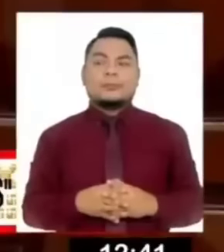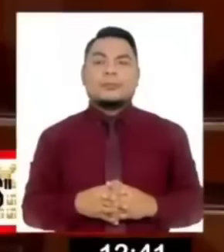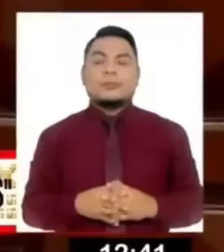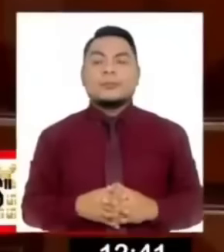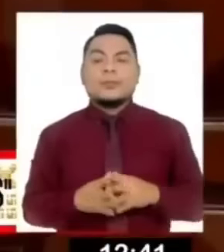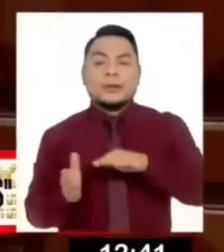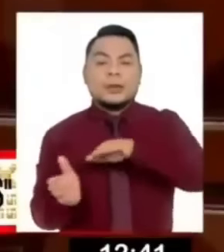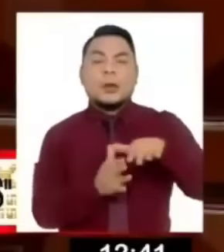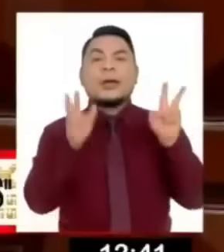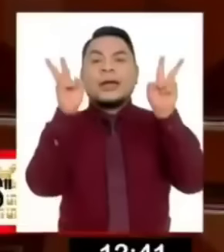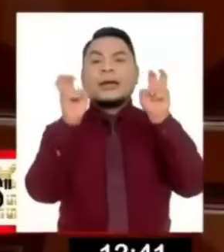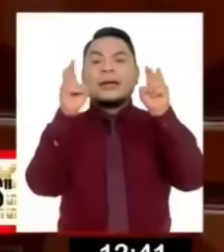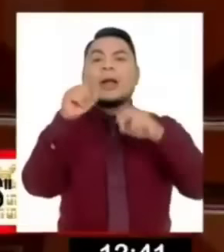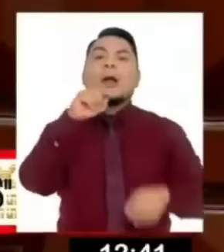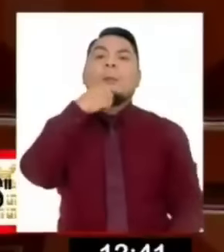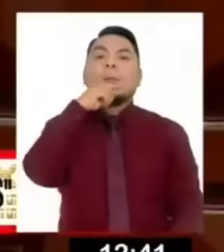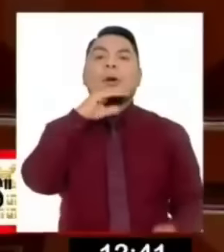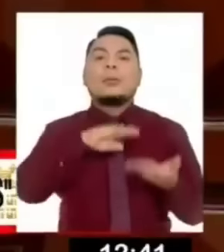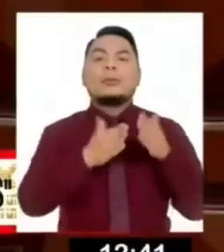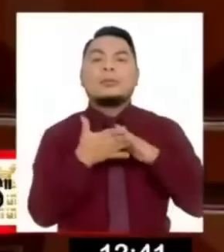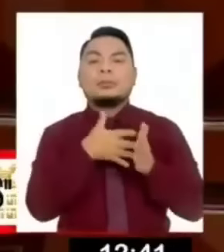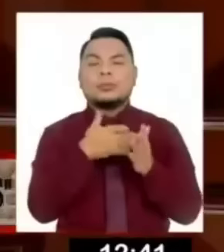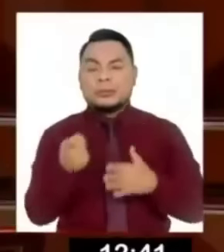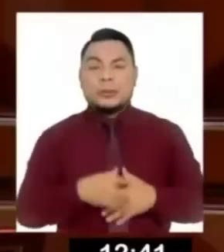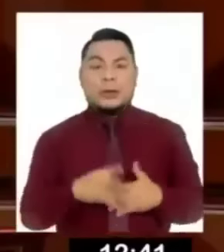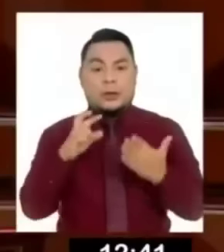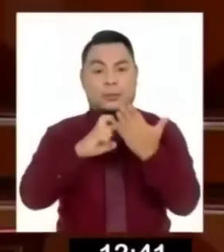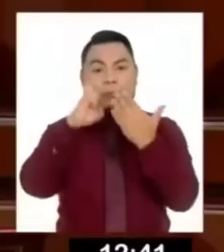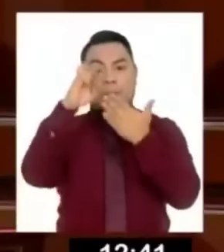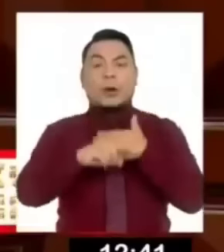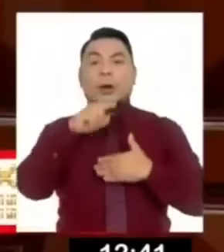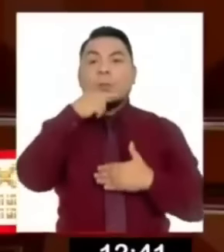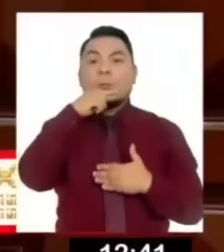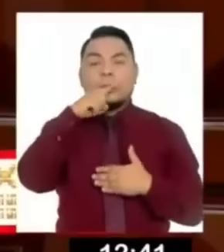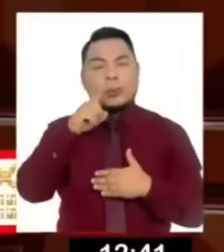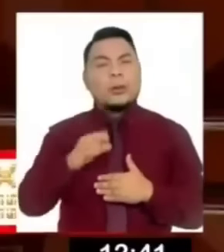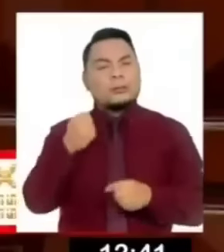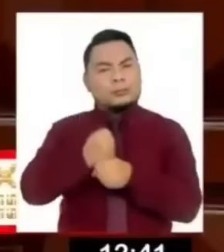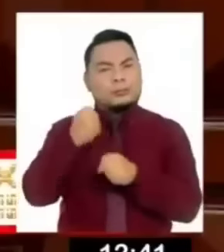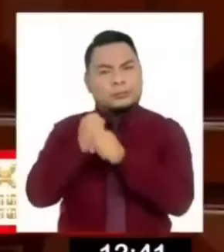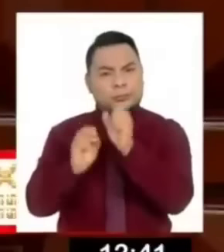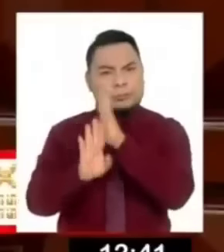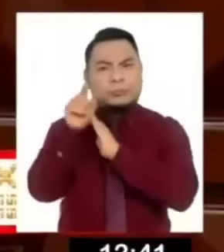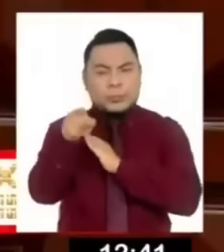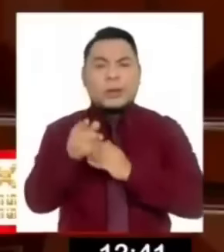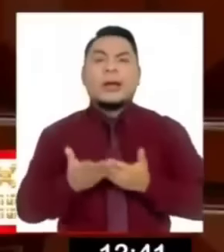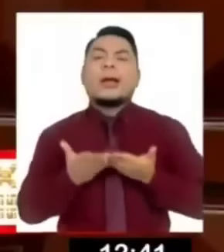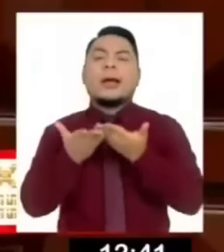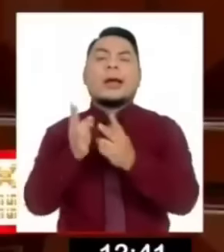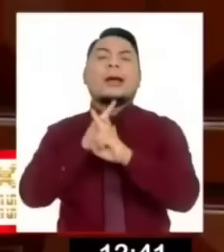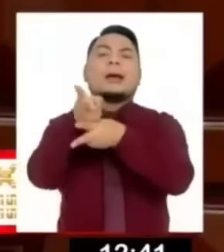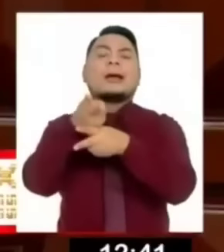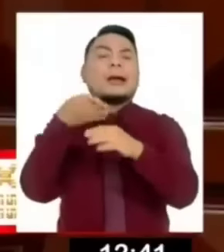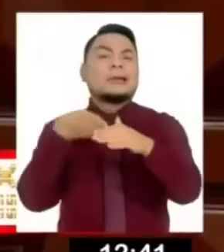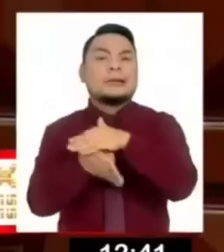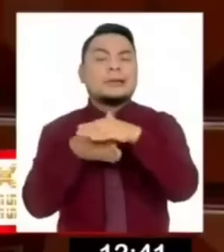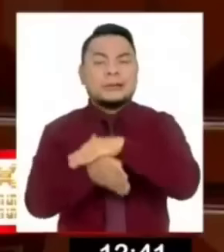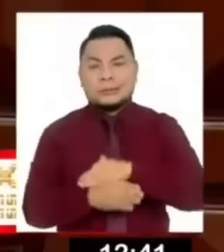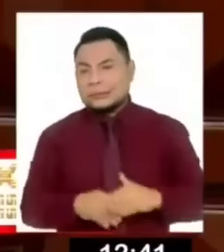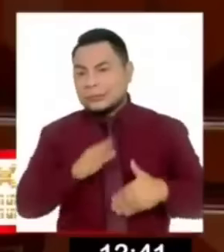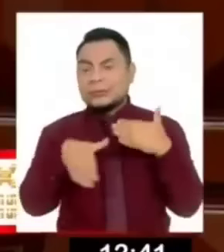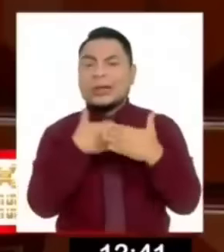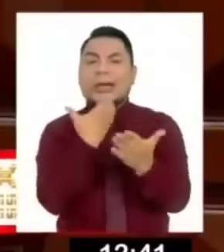Mujer y poblaciones vulnerables. Programa Nacional Mujer Emprendedora, que otorgue créditos accesibles para